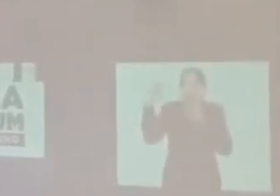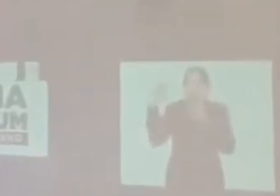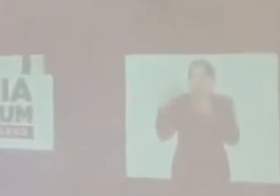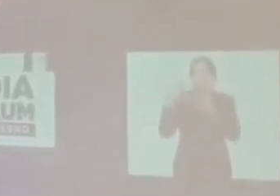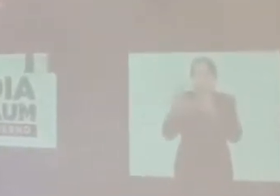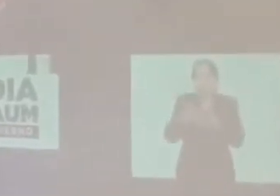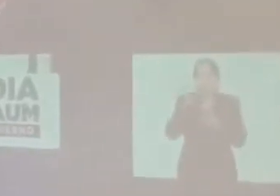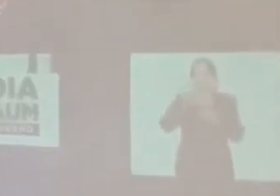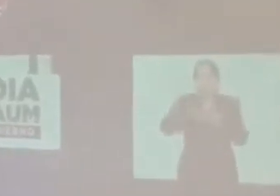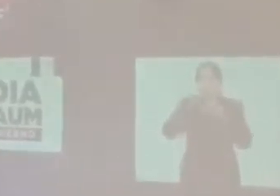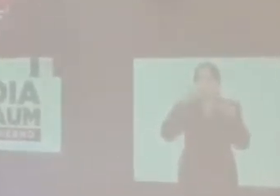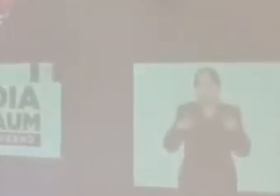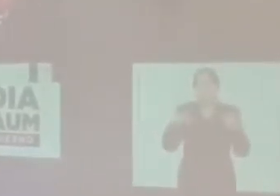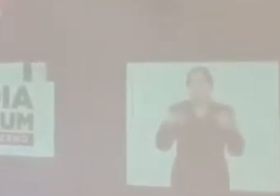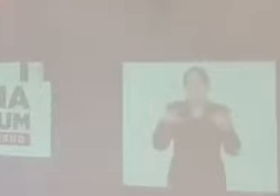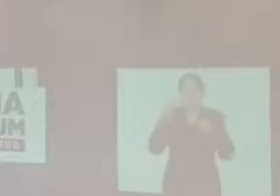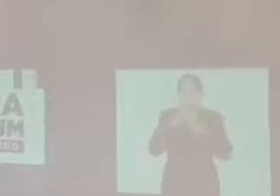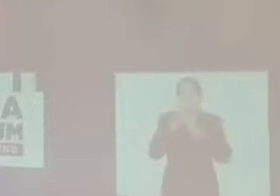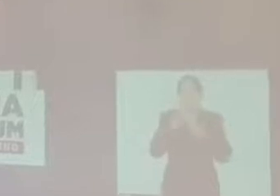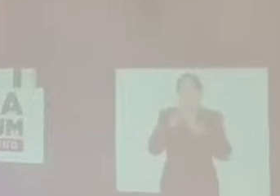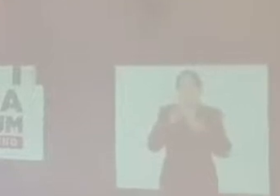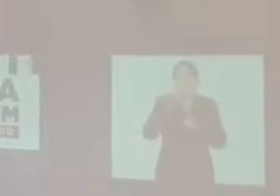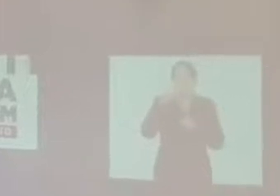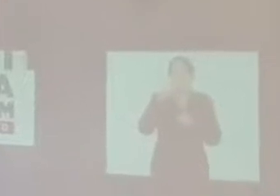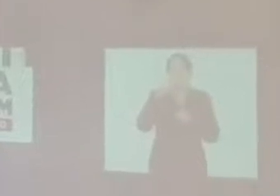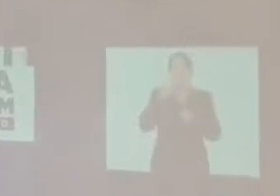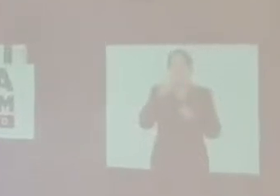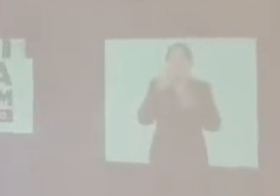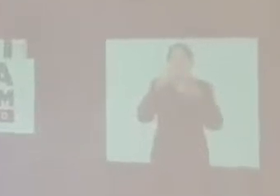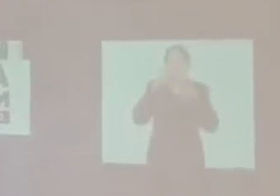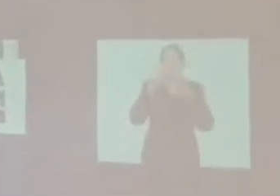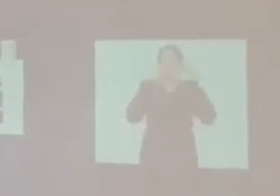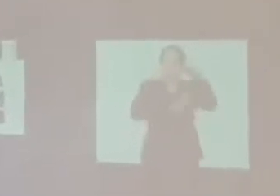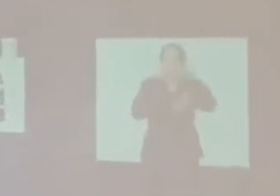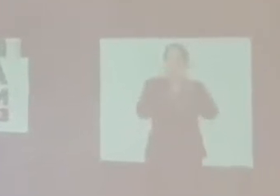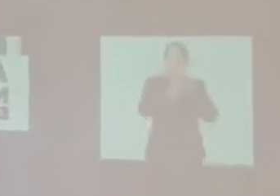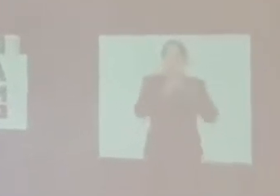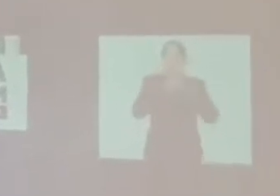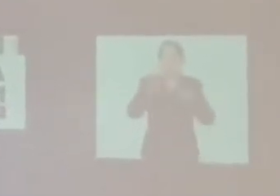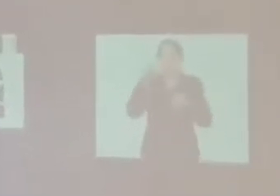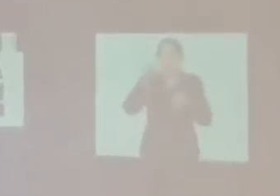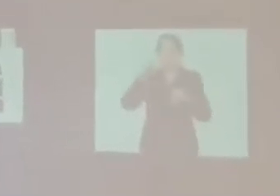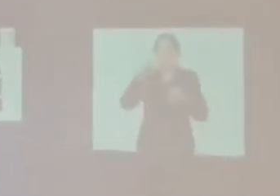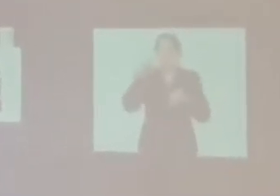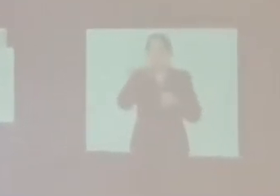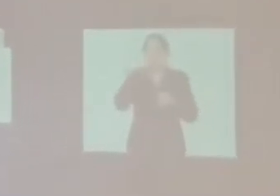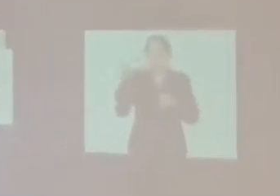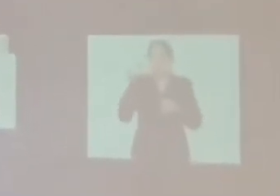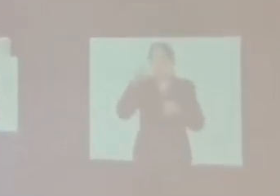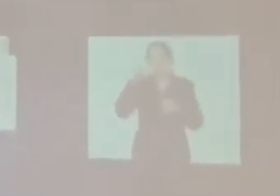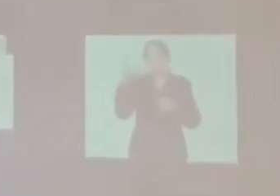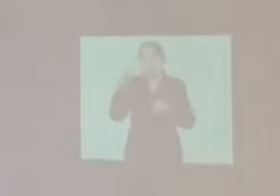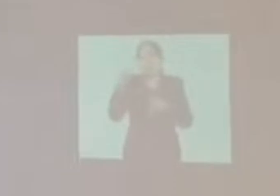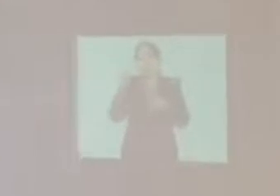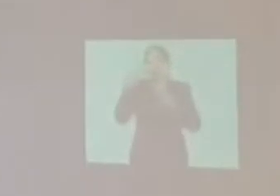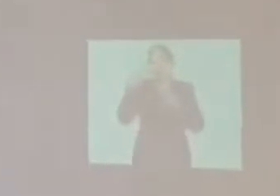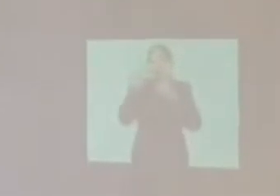eléctrica, no contaminante, con los nuevos trolebuses. Hoy circulan 211. A finales de este mes